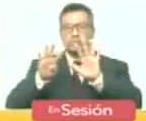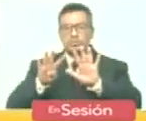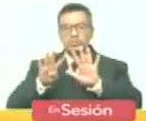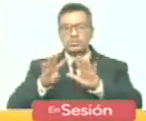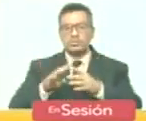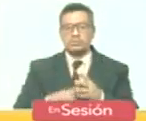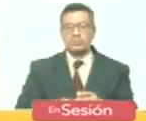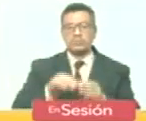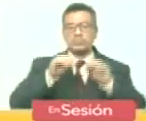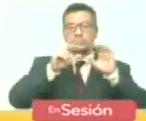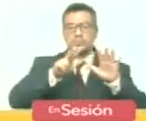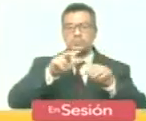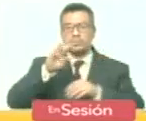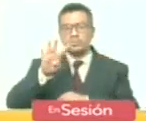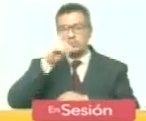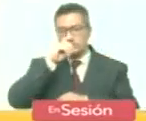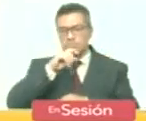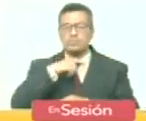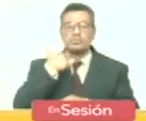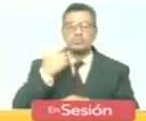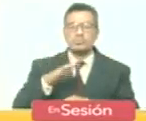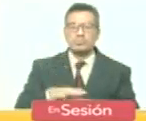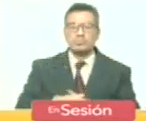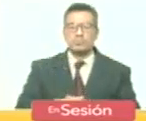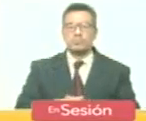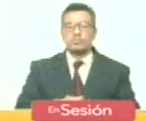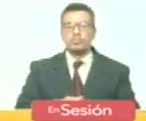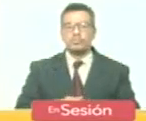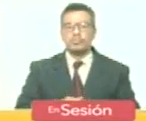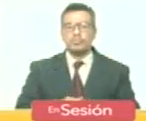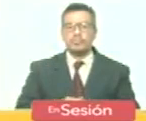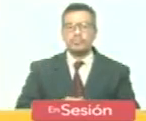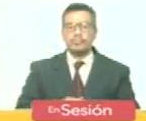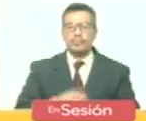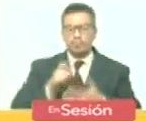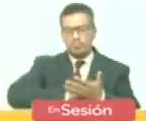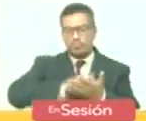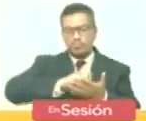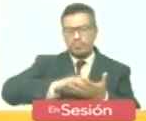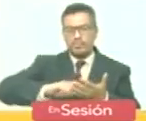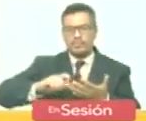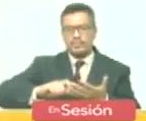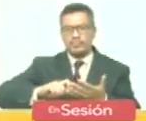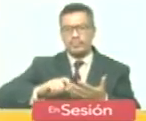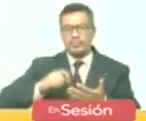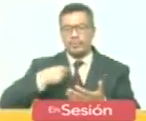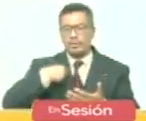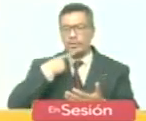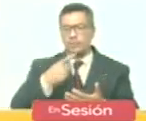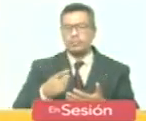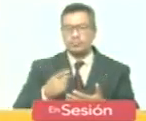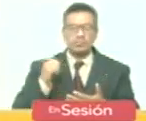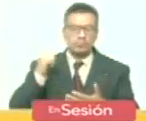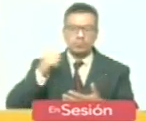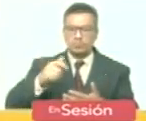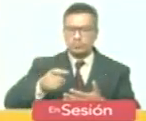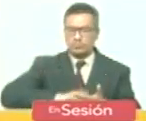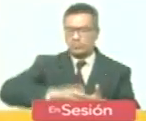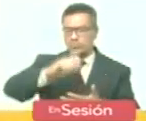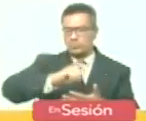sus 84 años de edad. Como escritor, destacó su trayectoria